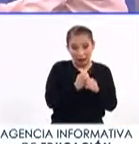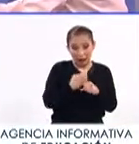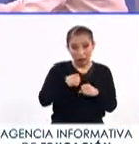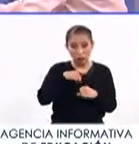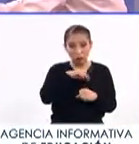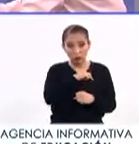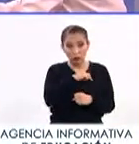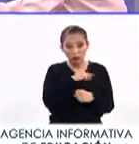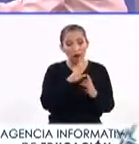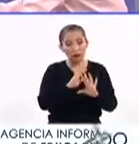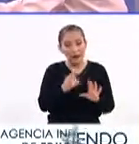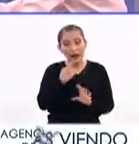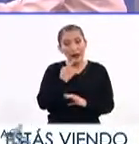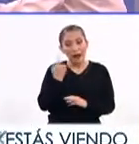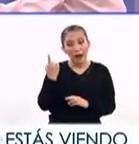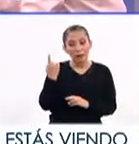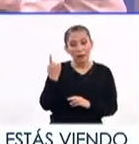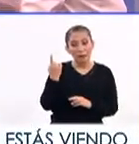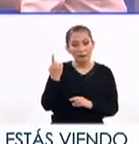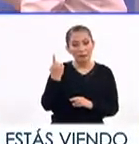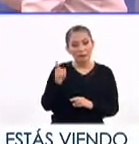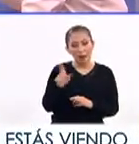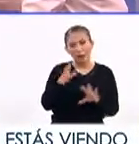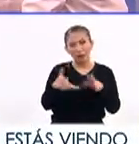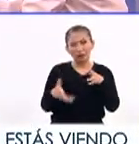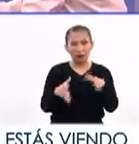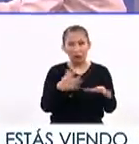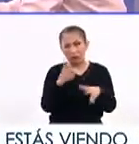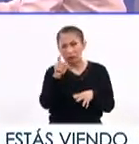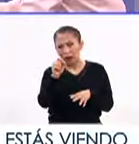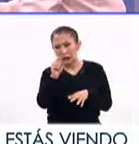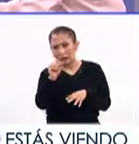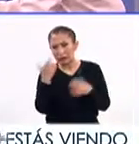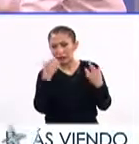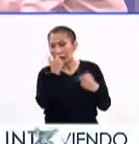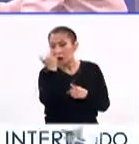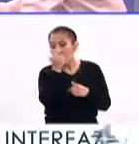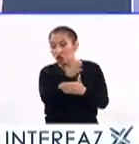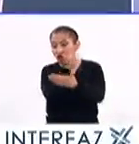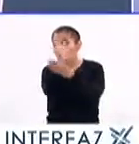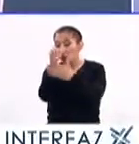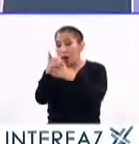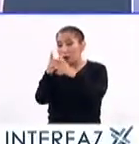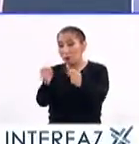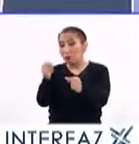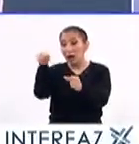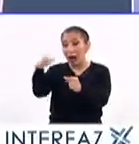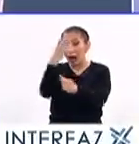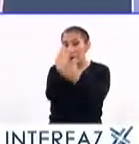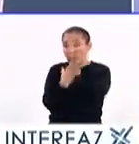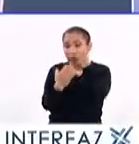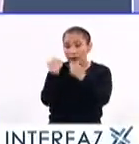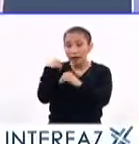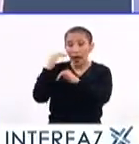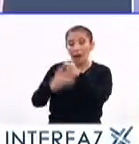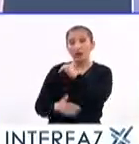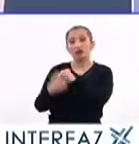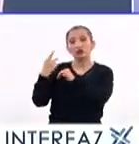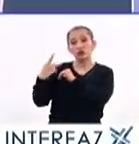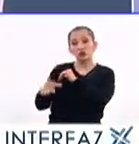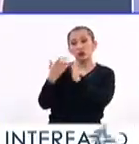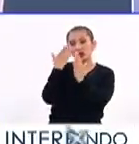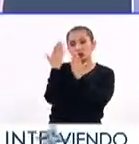nosotros hemos mandado con más o menos 20 alumnos a Japón para aprender y finalizar